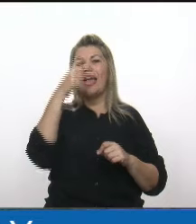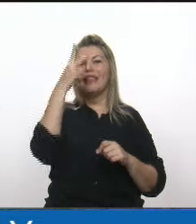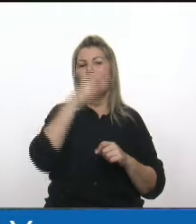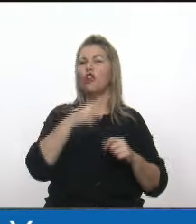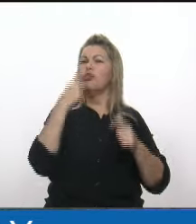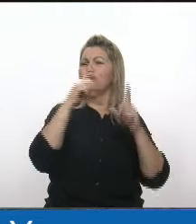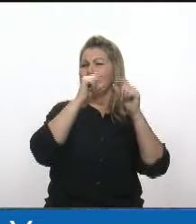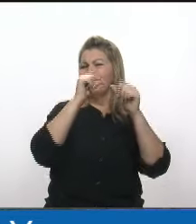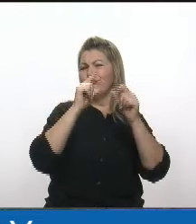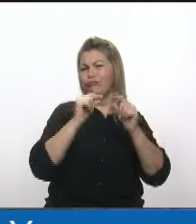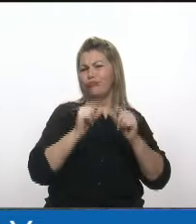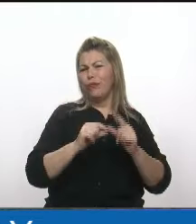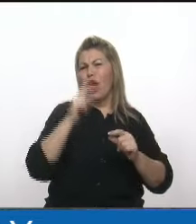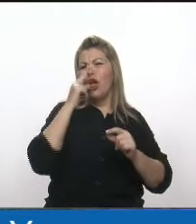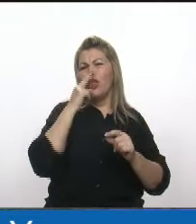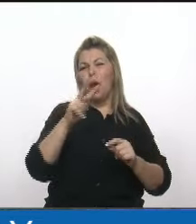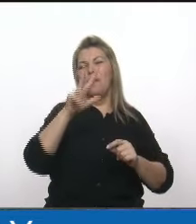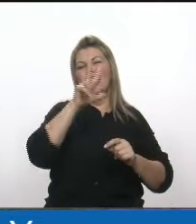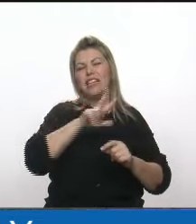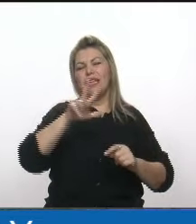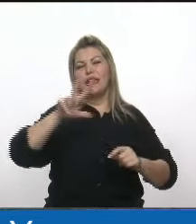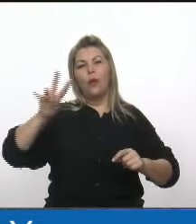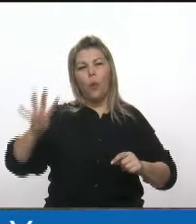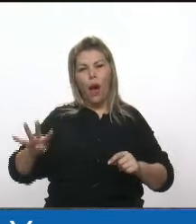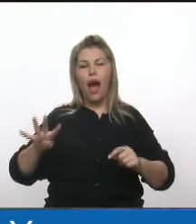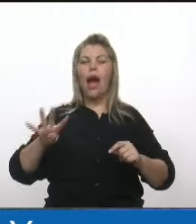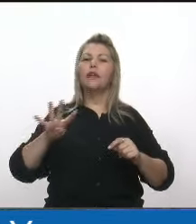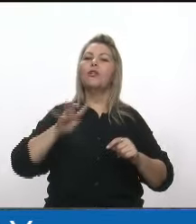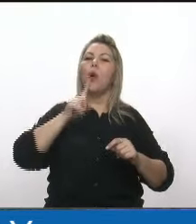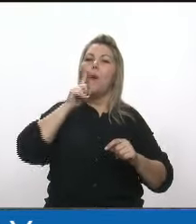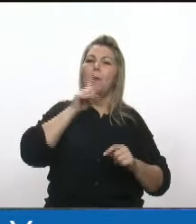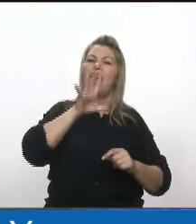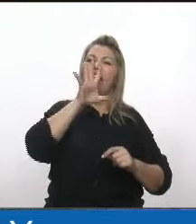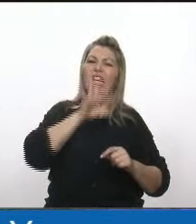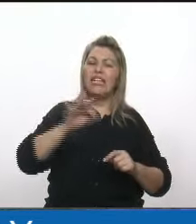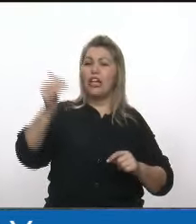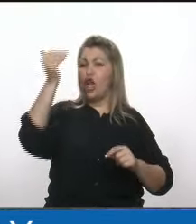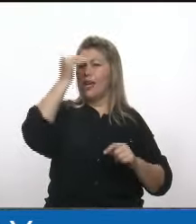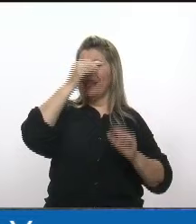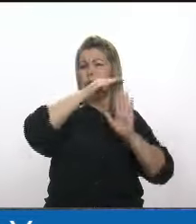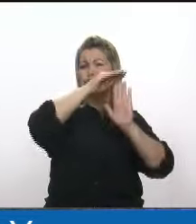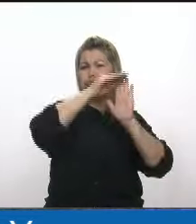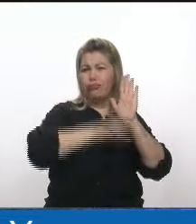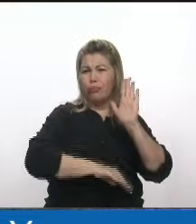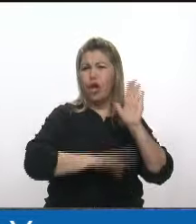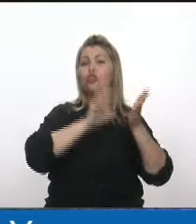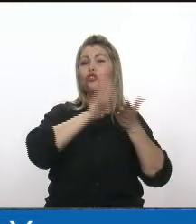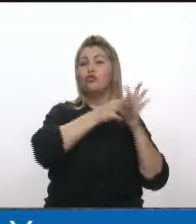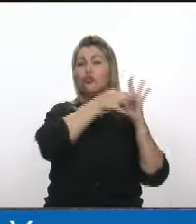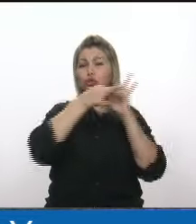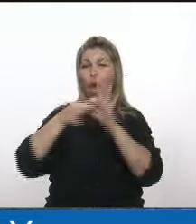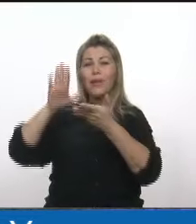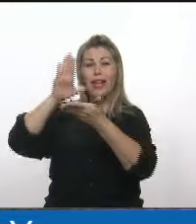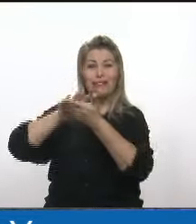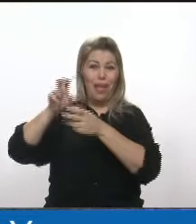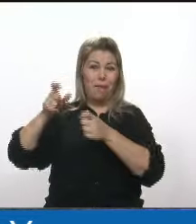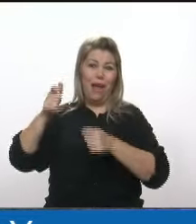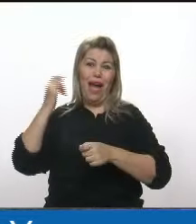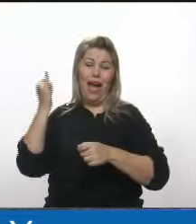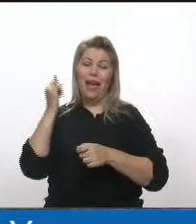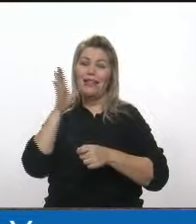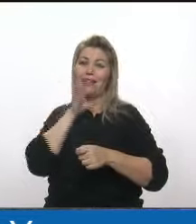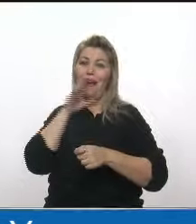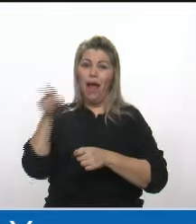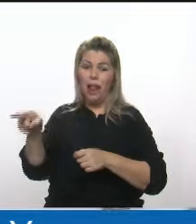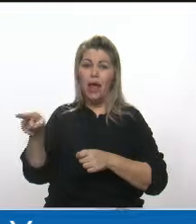Seguridad la 2334 la 1515 pero yo quiero detener en una en particular que es la